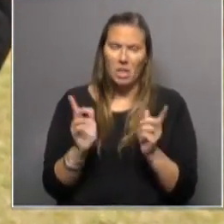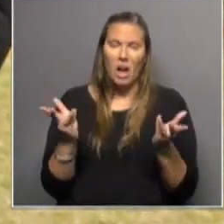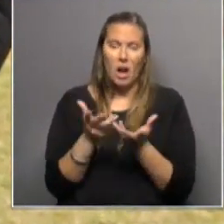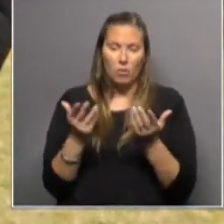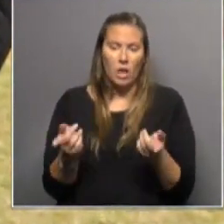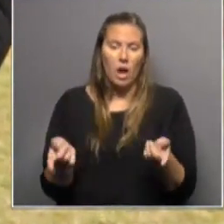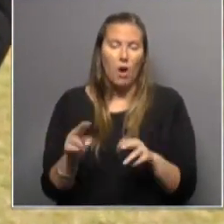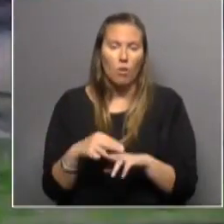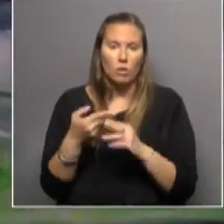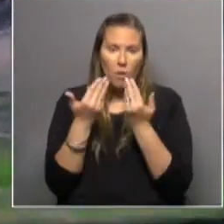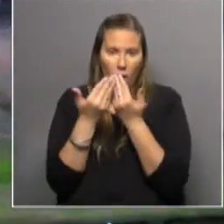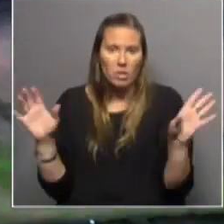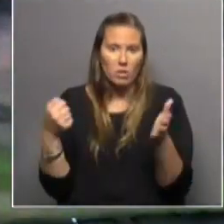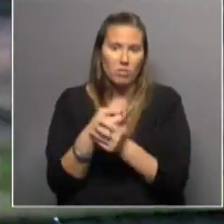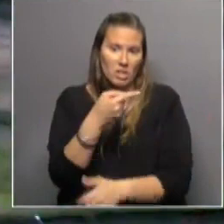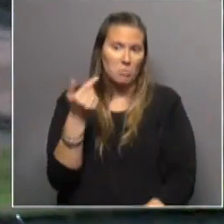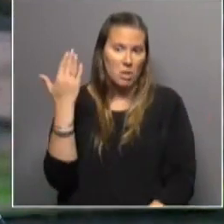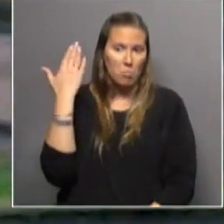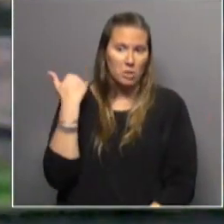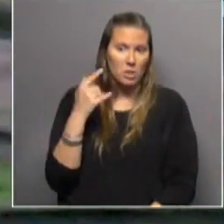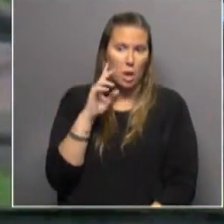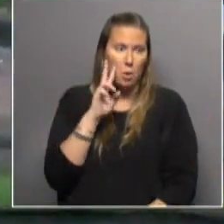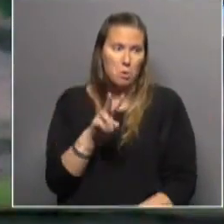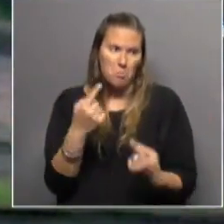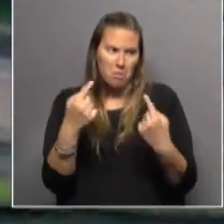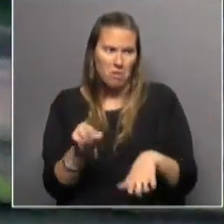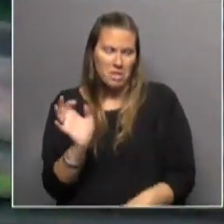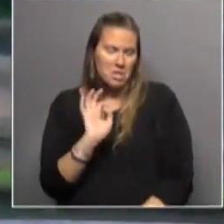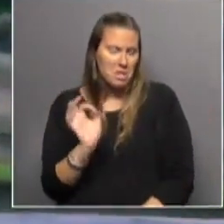la reapertura del fin de semana pasado, no notamos nada diferente.